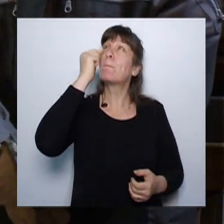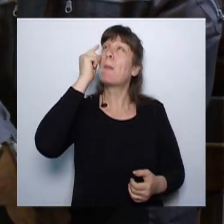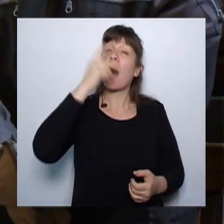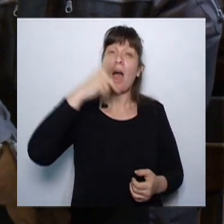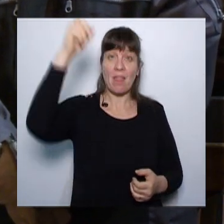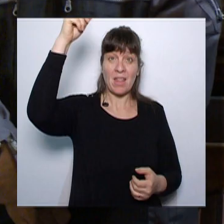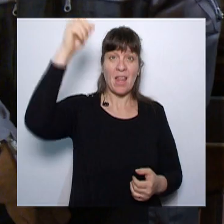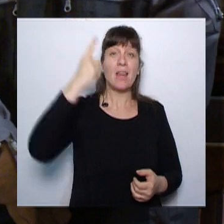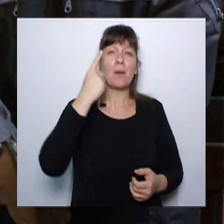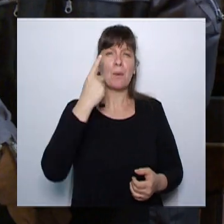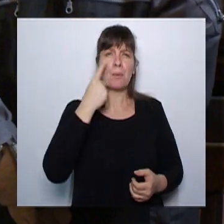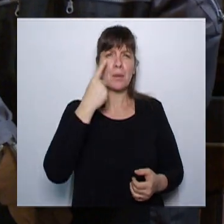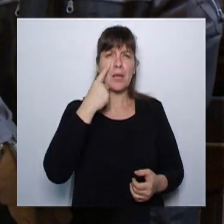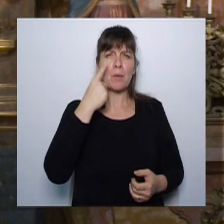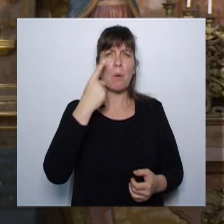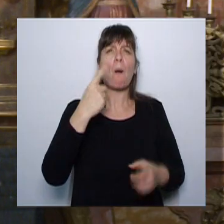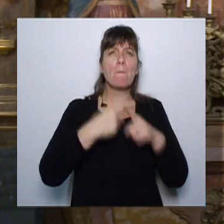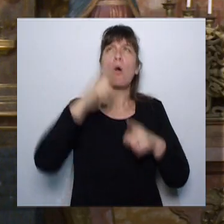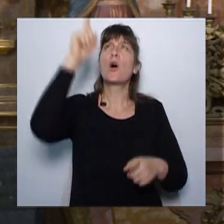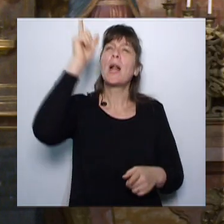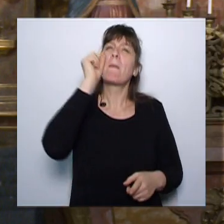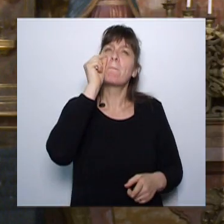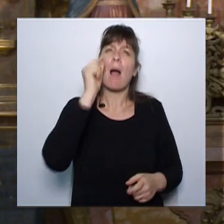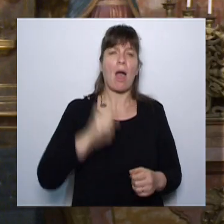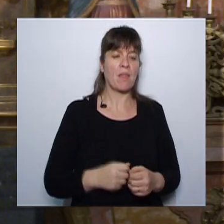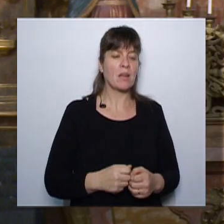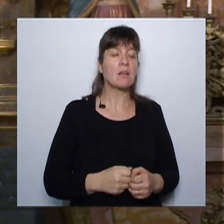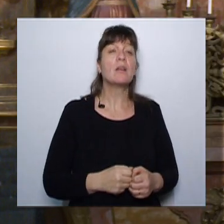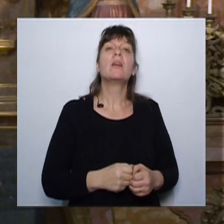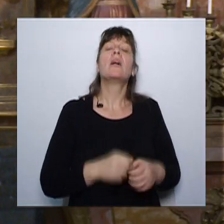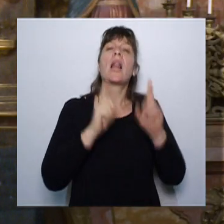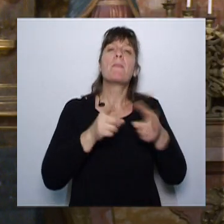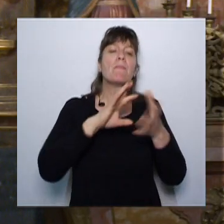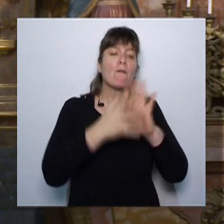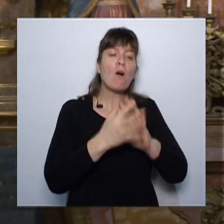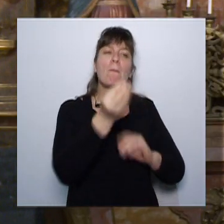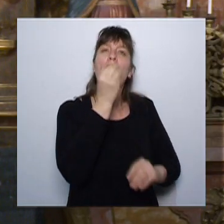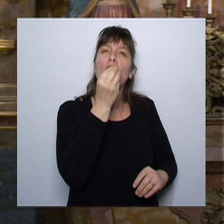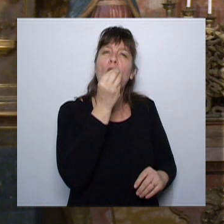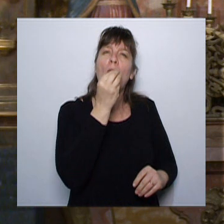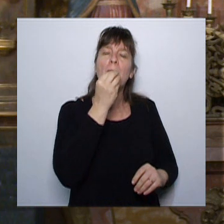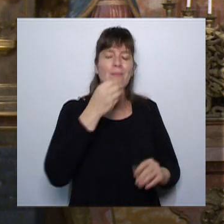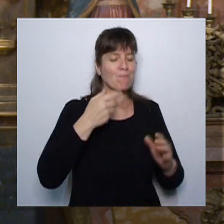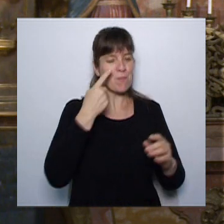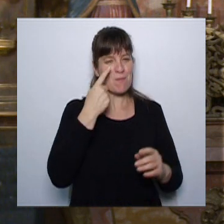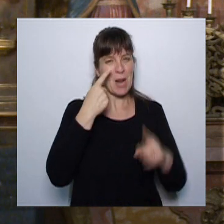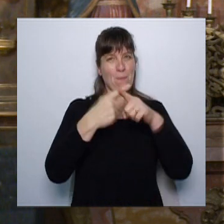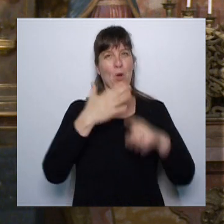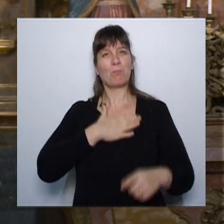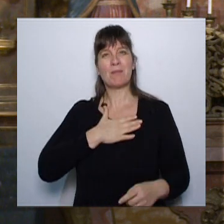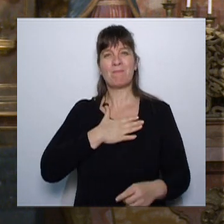padre que tiene vida vivo por el padre de la misma manera que el que me come vivirá por